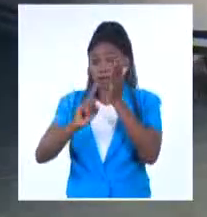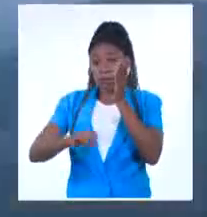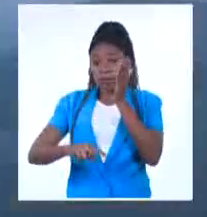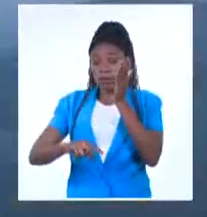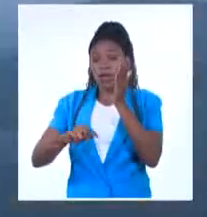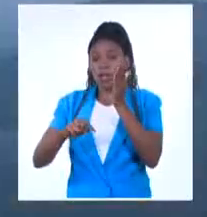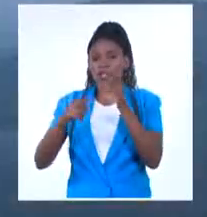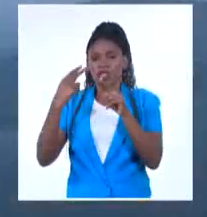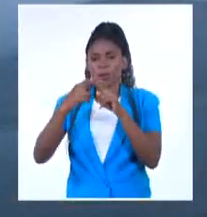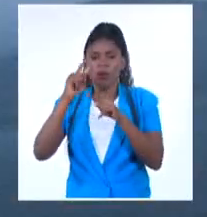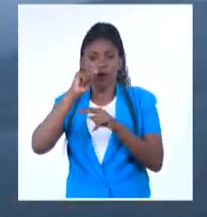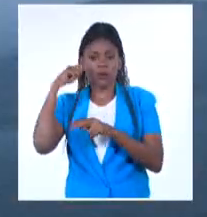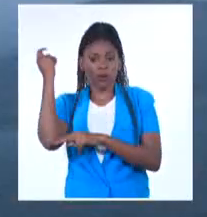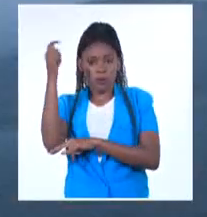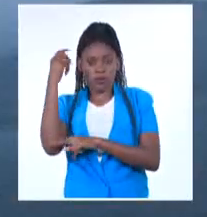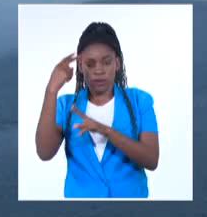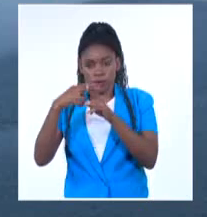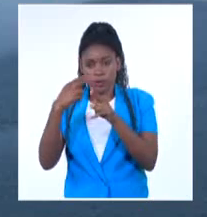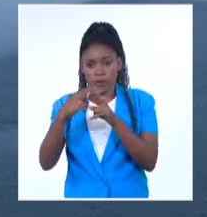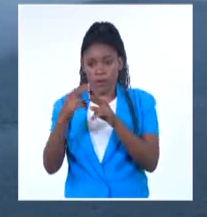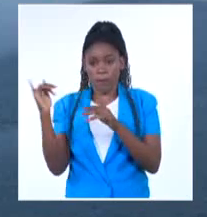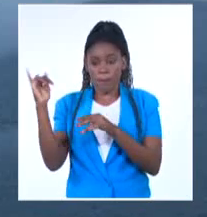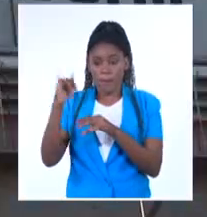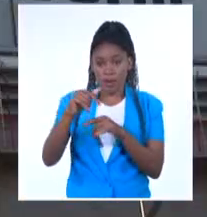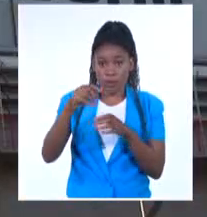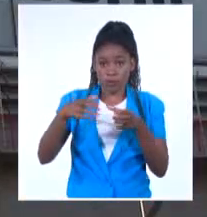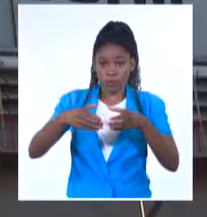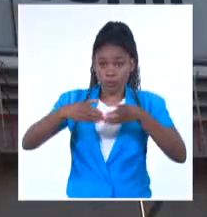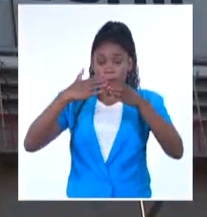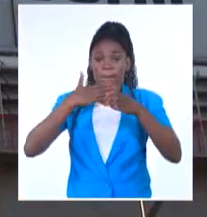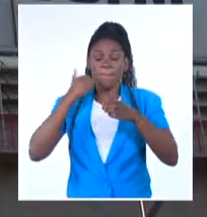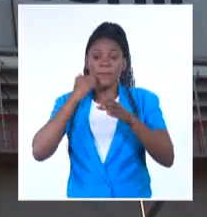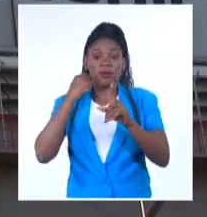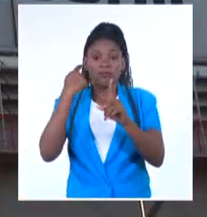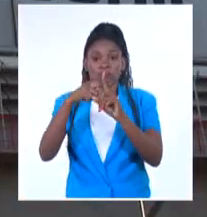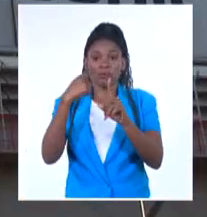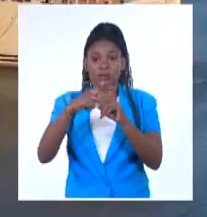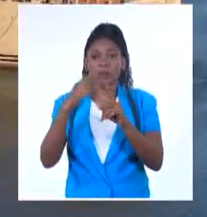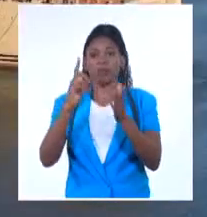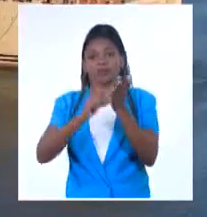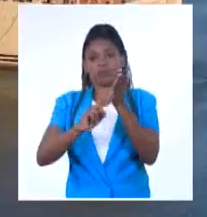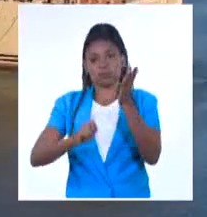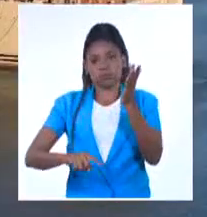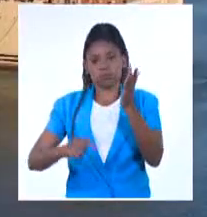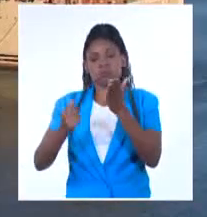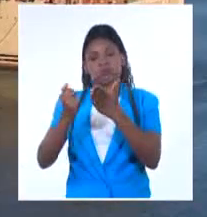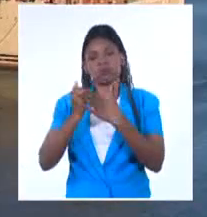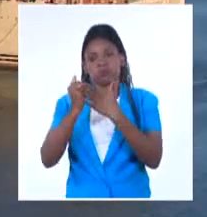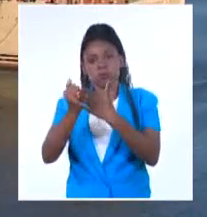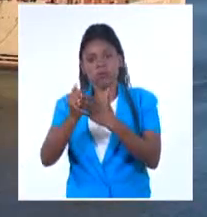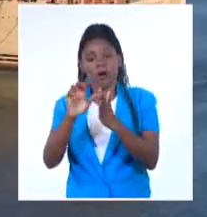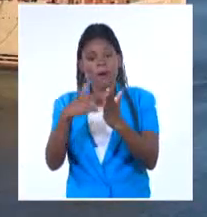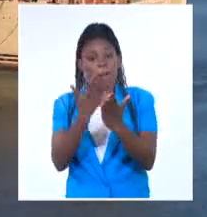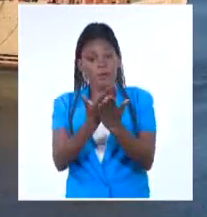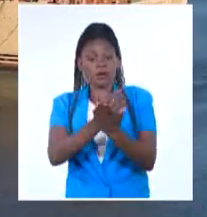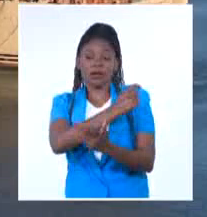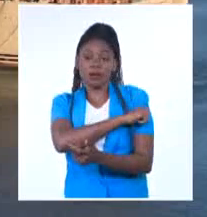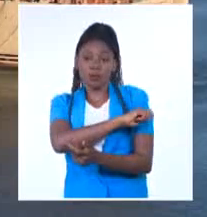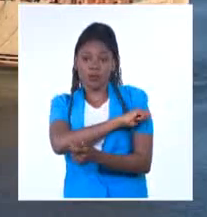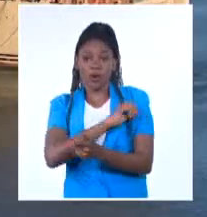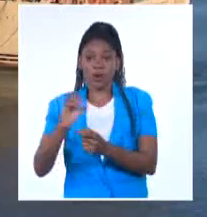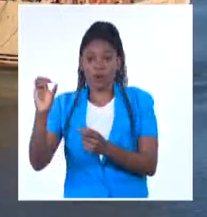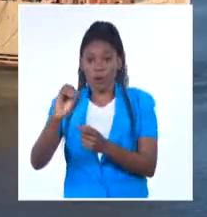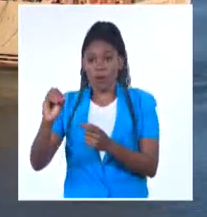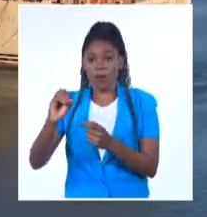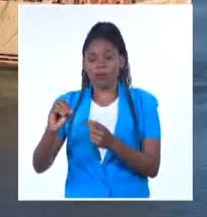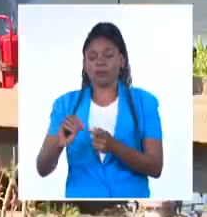Antonio Maceo. Con la llegada de esta unidad, se pretende aumentar la capacidad de generación para cubrir la demanda en la región oriental